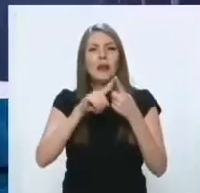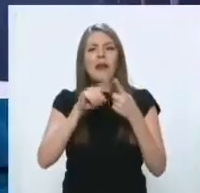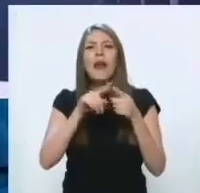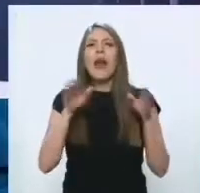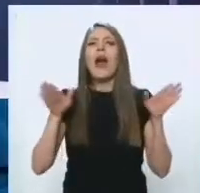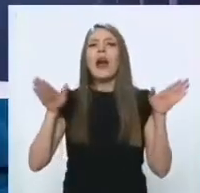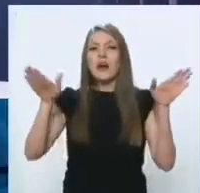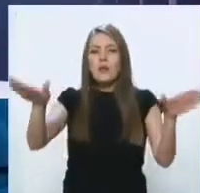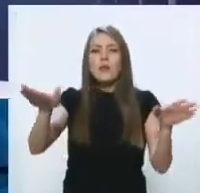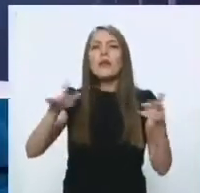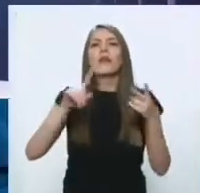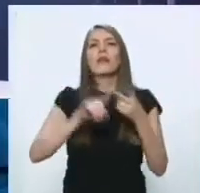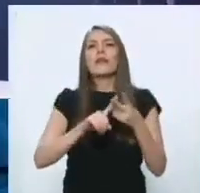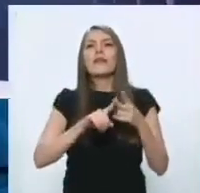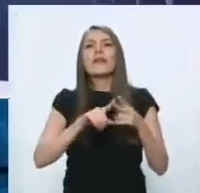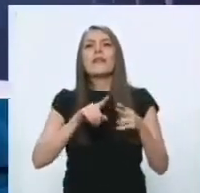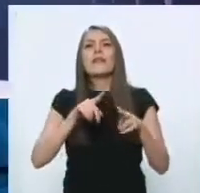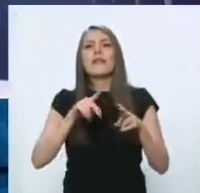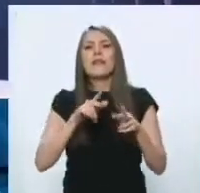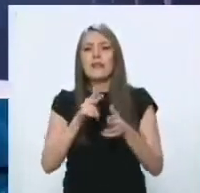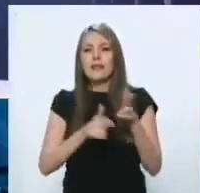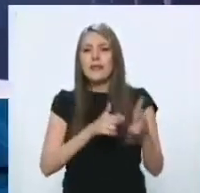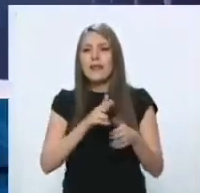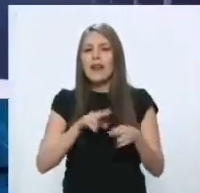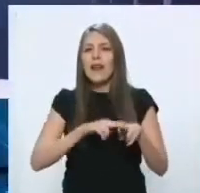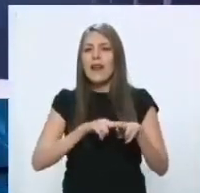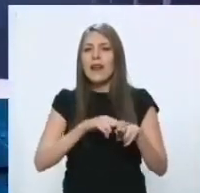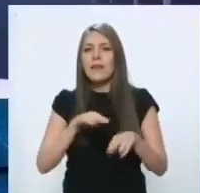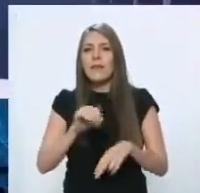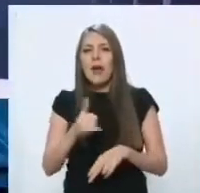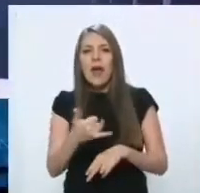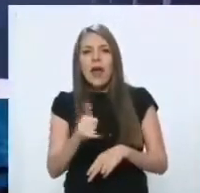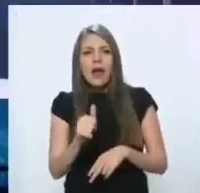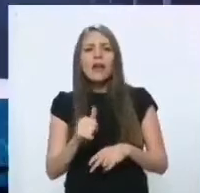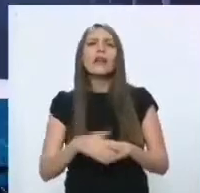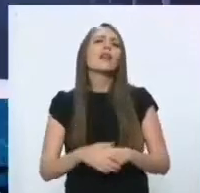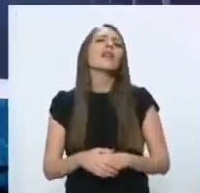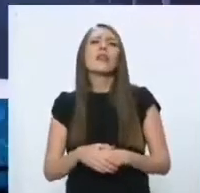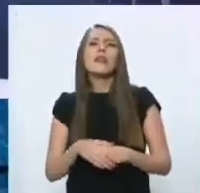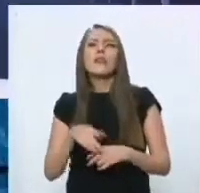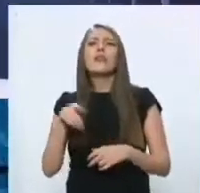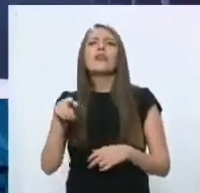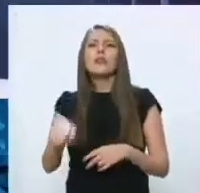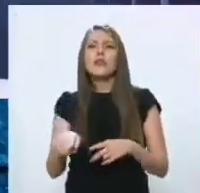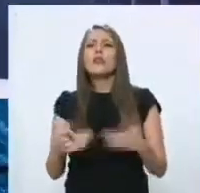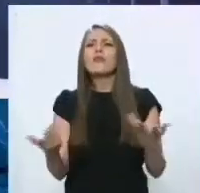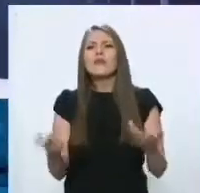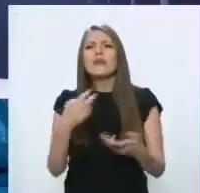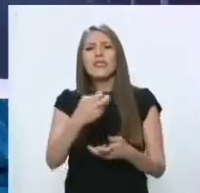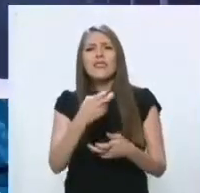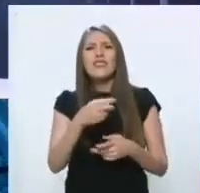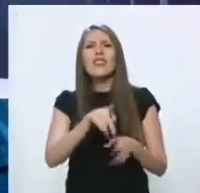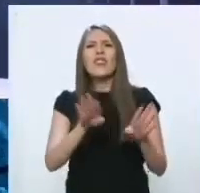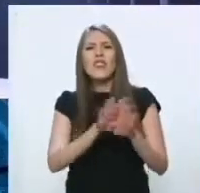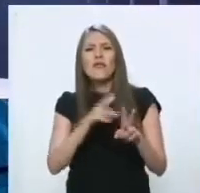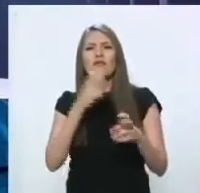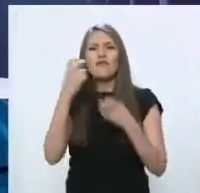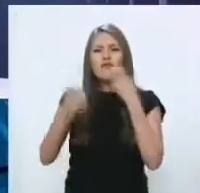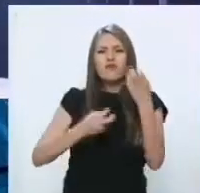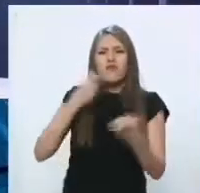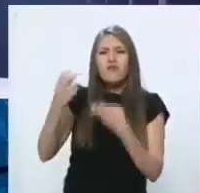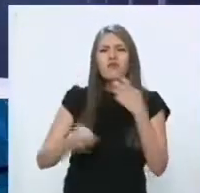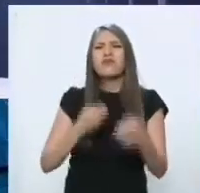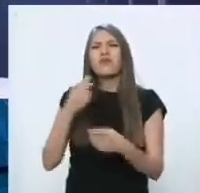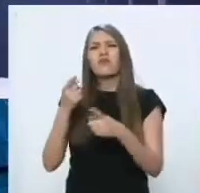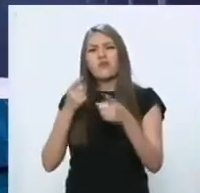Tren Maya. ¿Tú cómo interpretas y qué lectura le das a estos proyectos tan criticados, tan señalados y